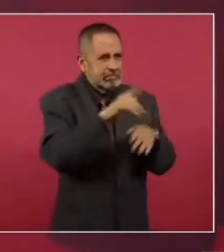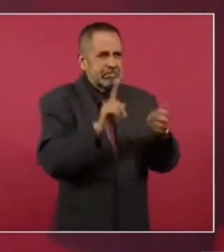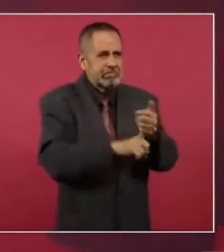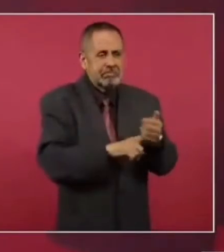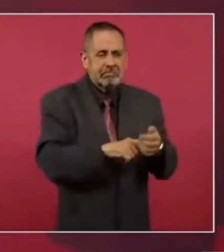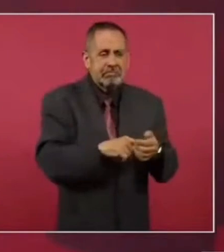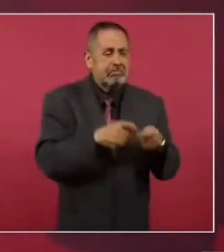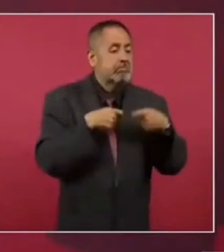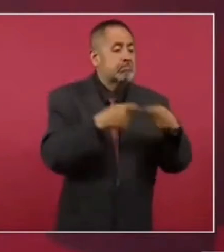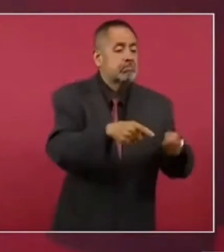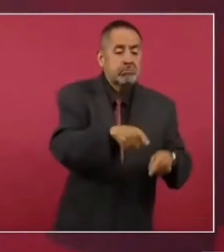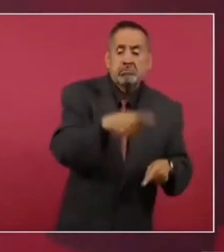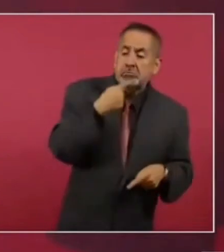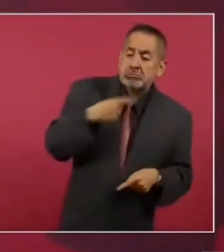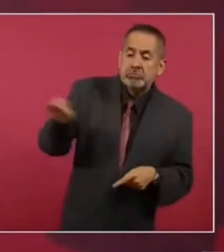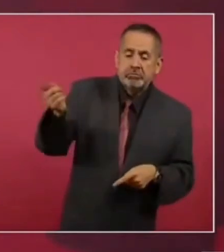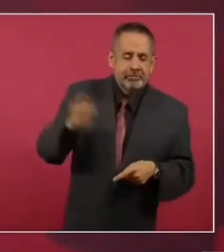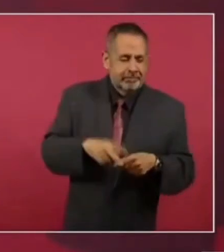voceros y